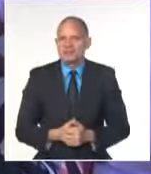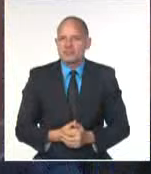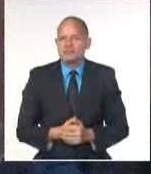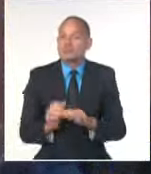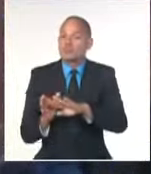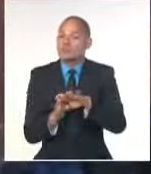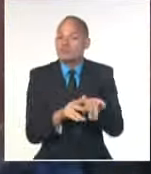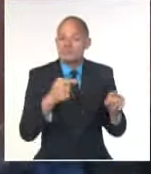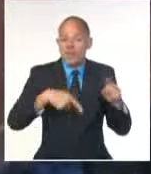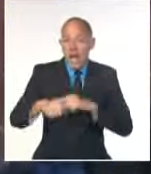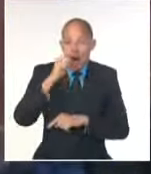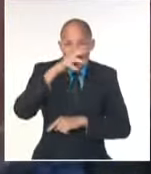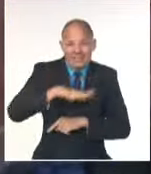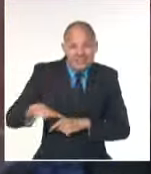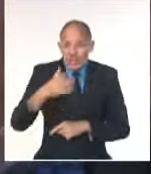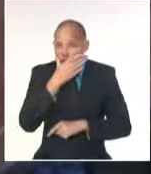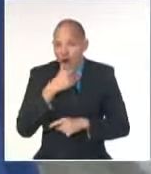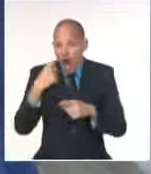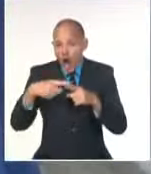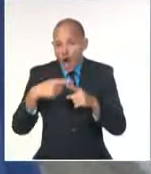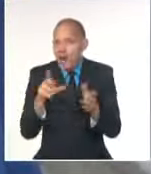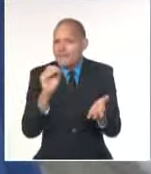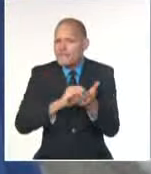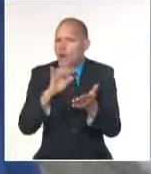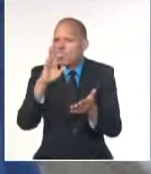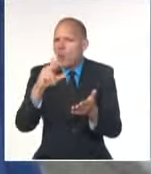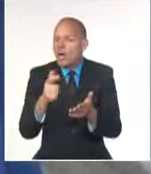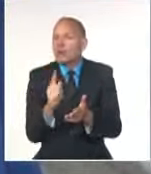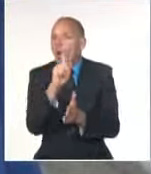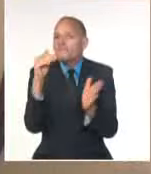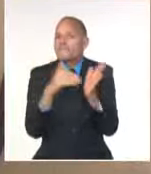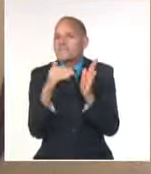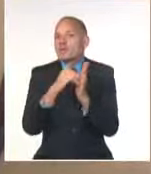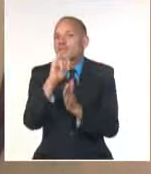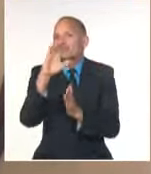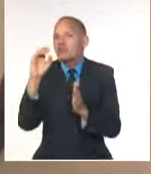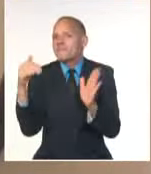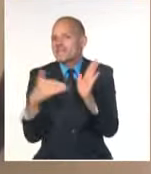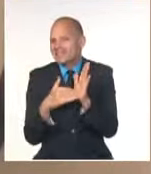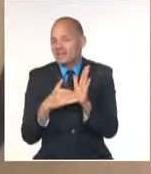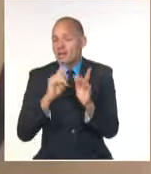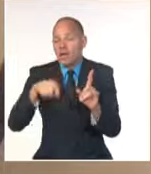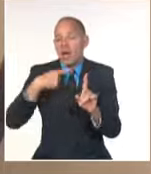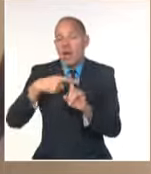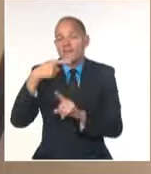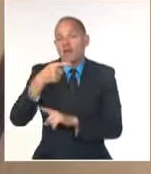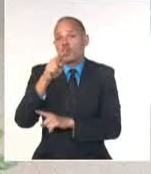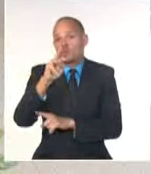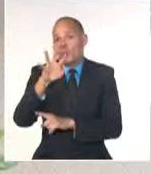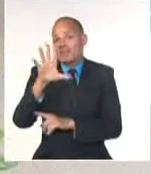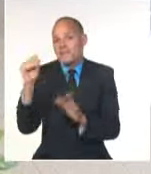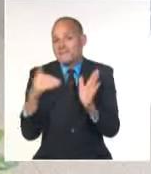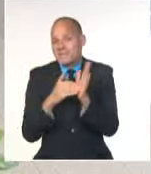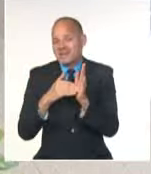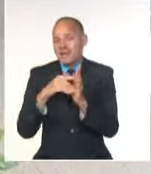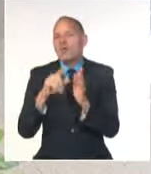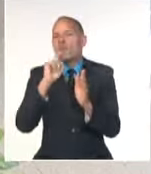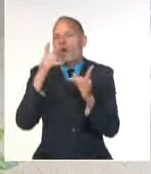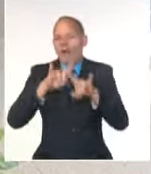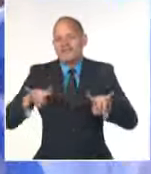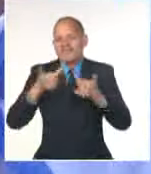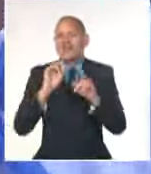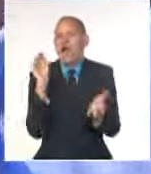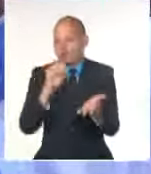1.600.000 estudiantes de la enseñanza general se suman los 240.000 que este año son matrícula de la enseñanza superior o